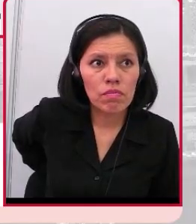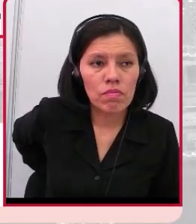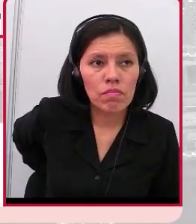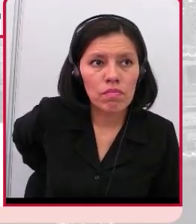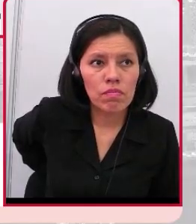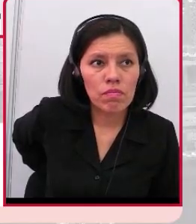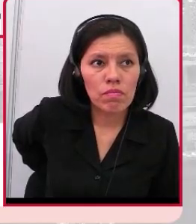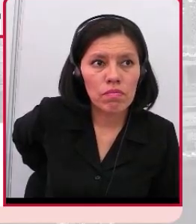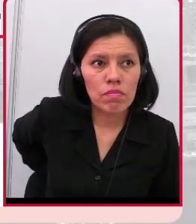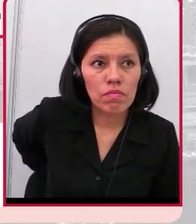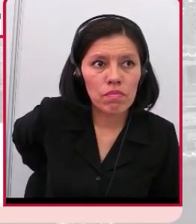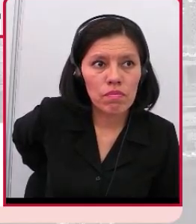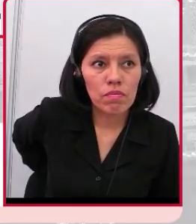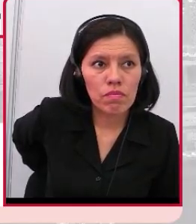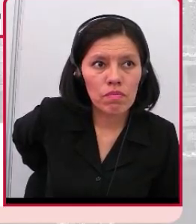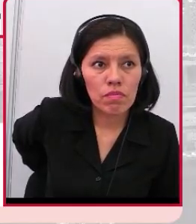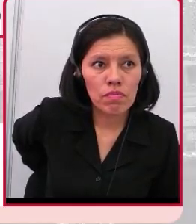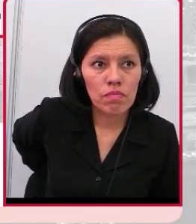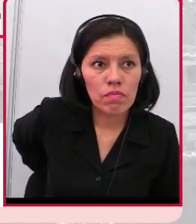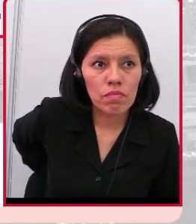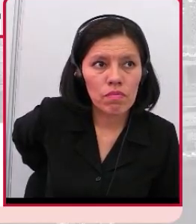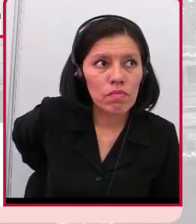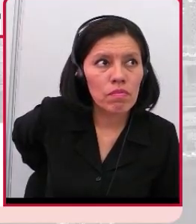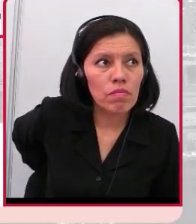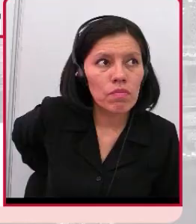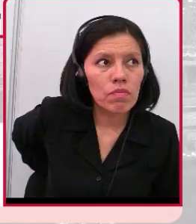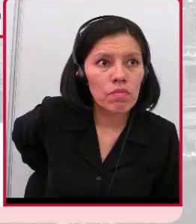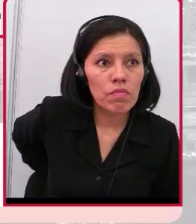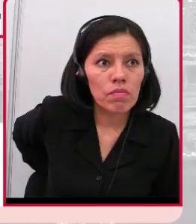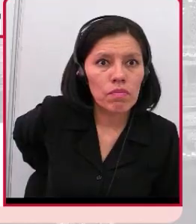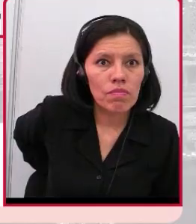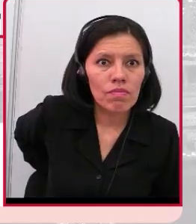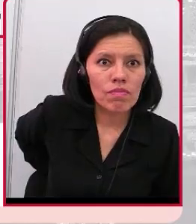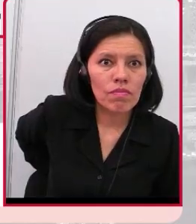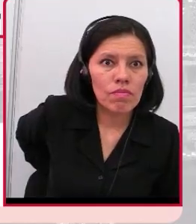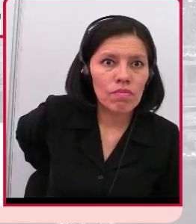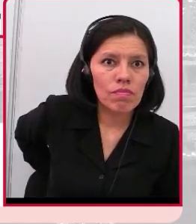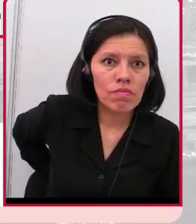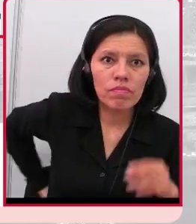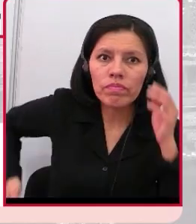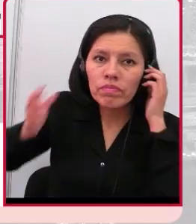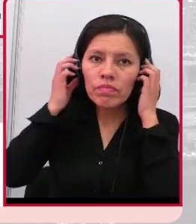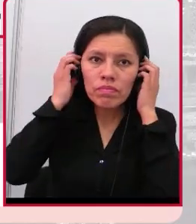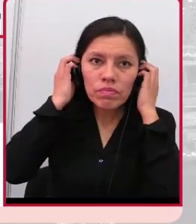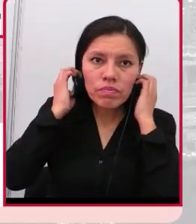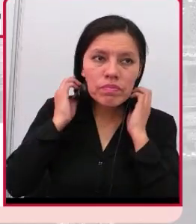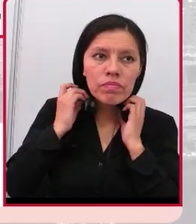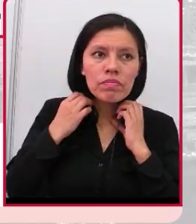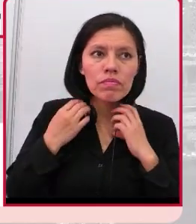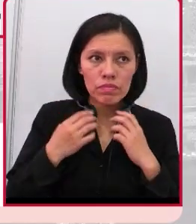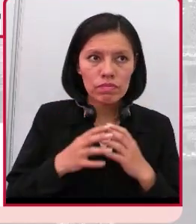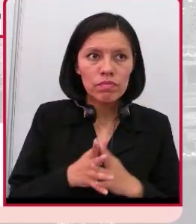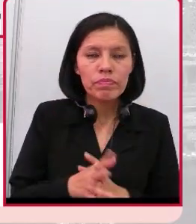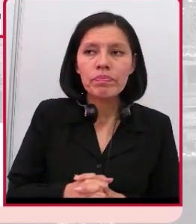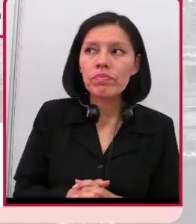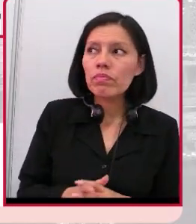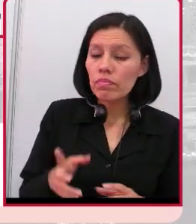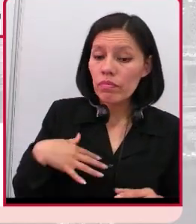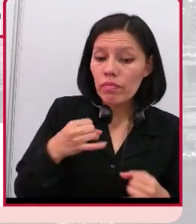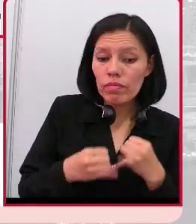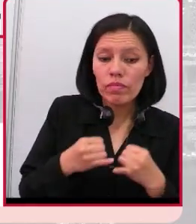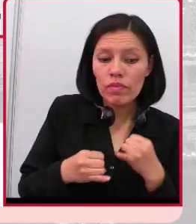una estrategia compleja de difusión de estos resultados, y finalmente